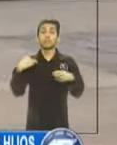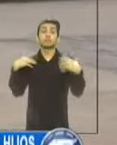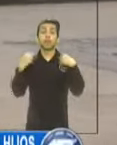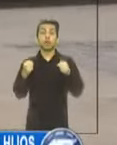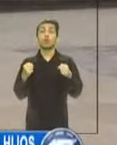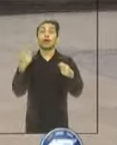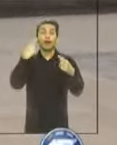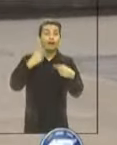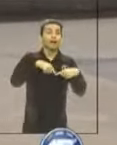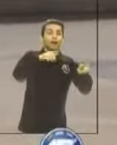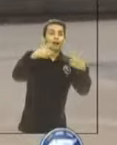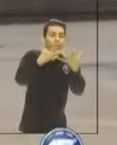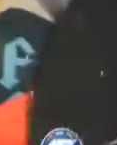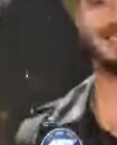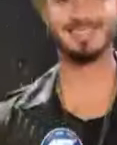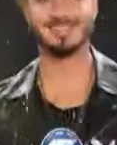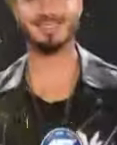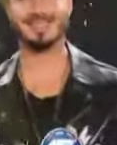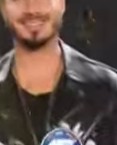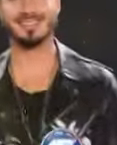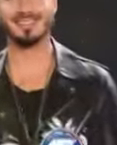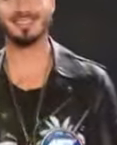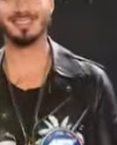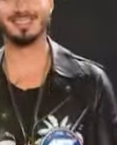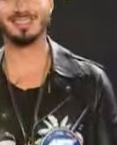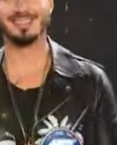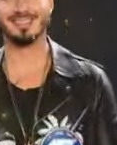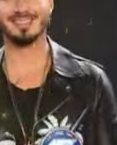los próximos meses.